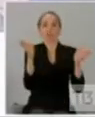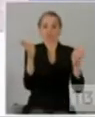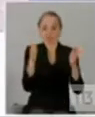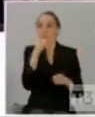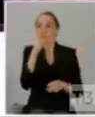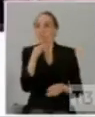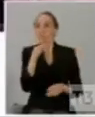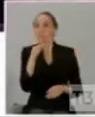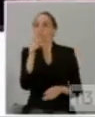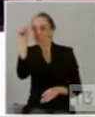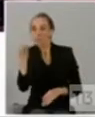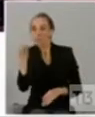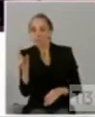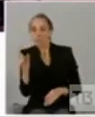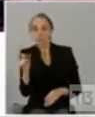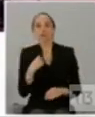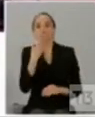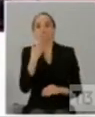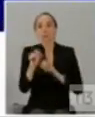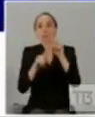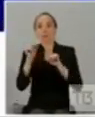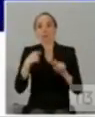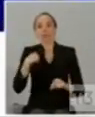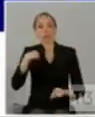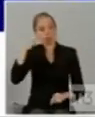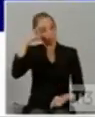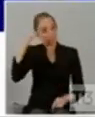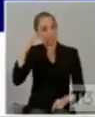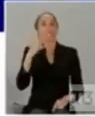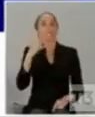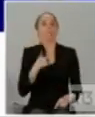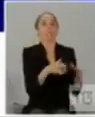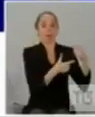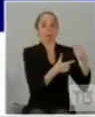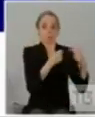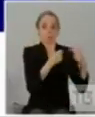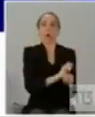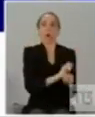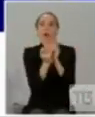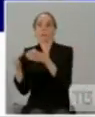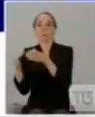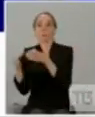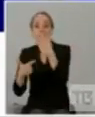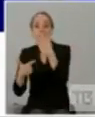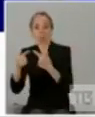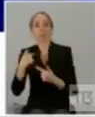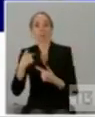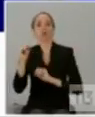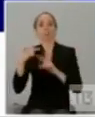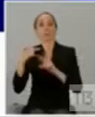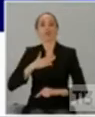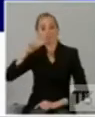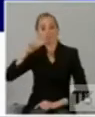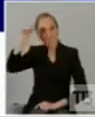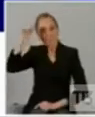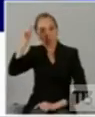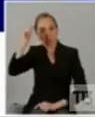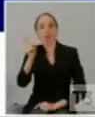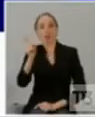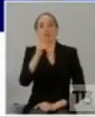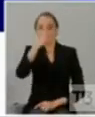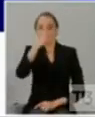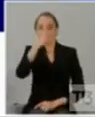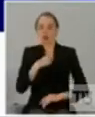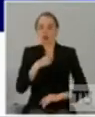decía Churchill, yo prefiero defender mis convicciones que mi partido. Puedo cambiar de partido por defender mis convicciones. Lo que no voy a hacer, siendo una persona de